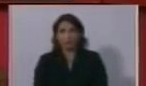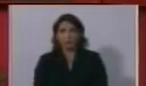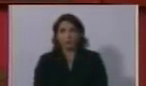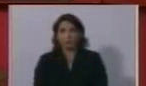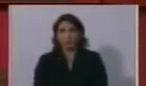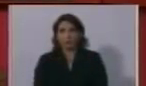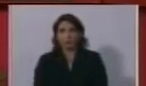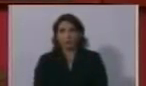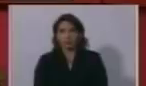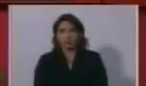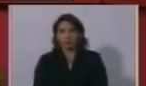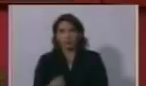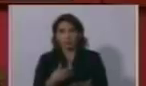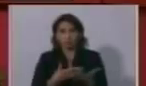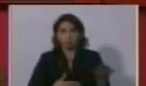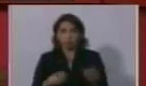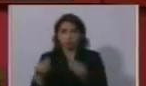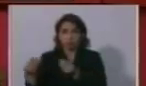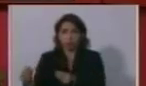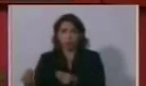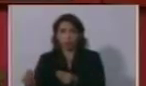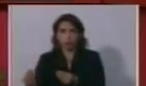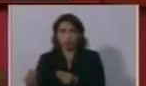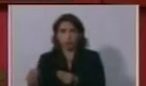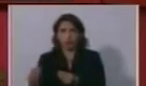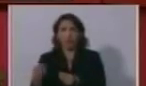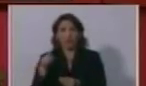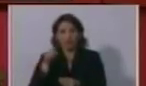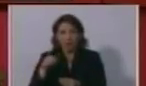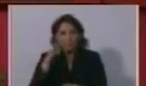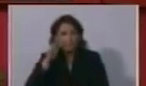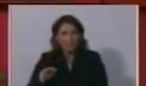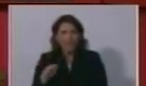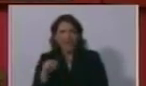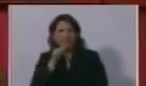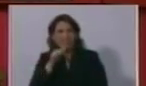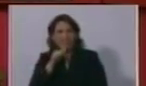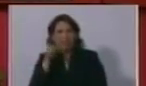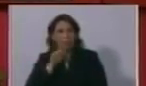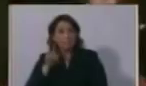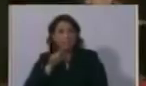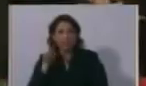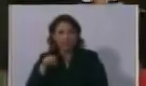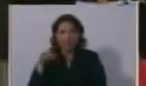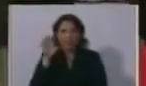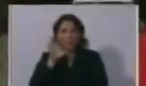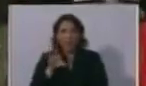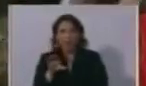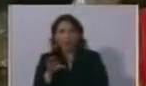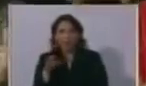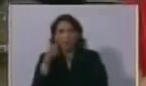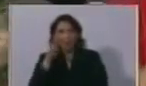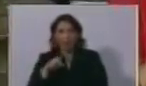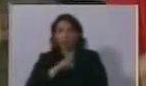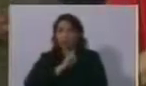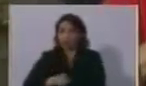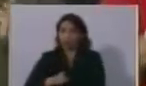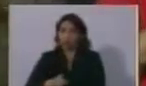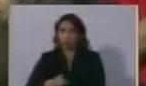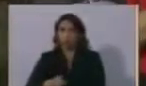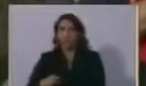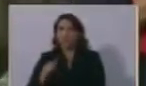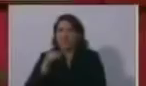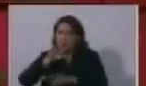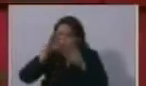investigación. Ya basta, en verdad, los traidores a la patria, y si hay que aprobar leyes para que sean castigados severamente. Que el